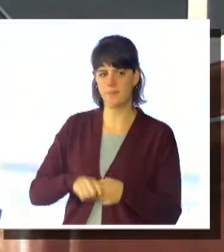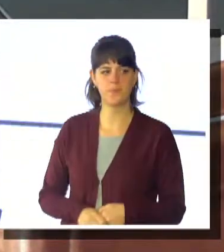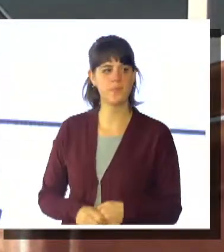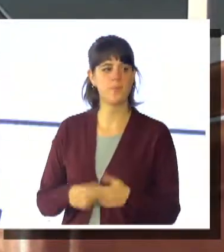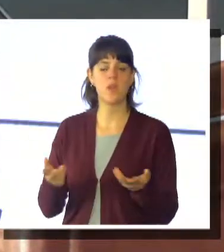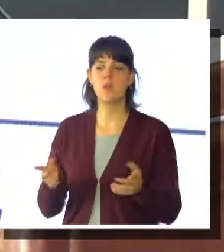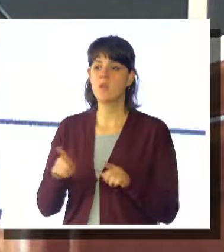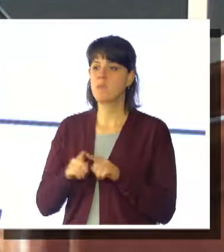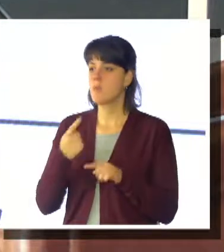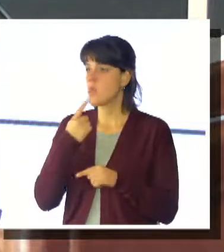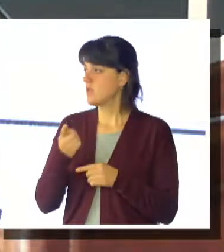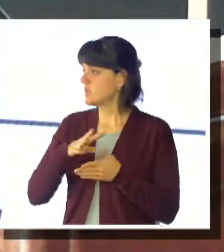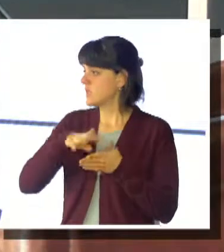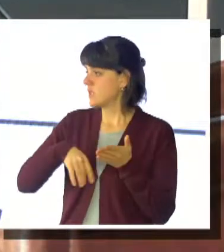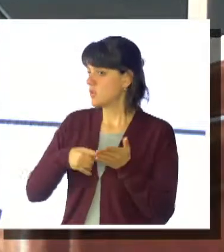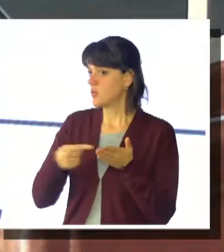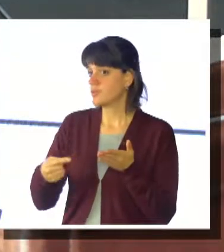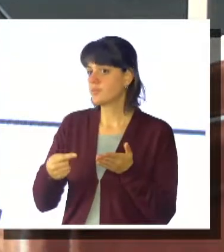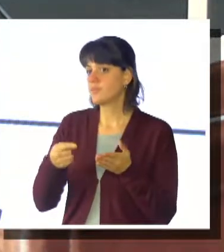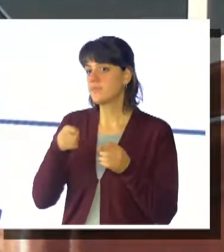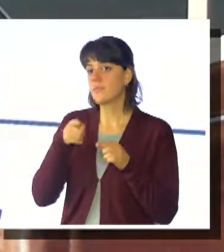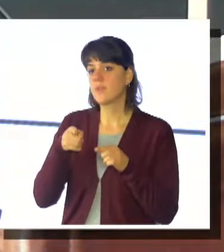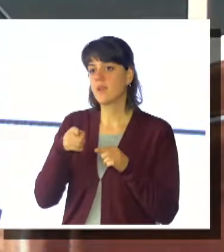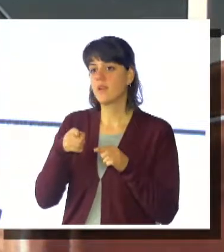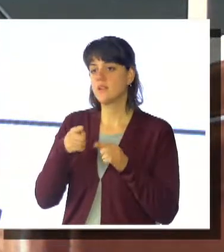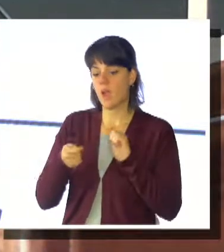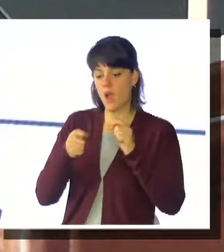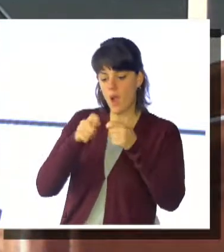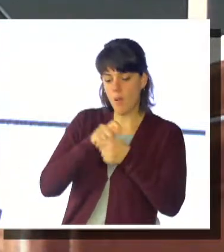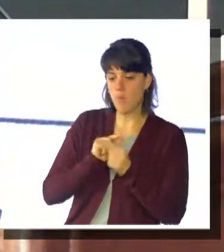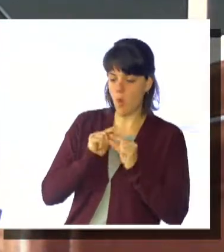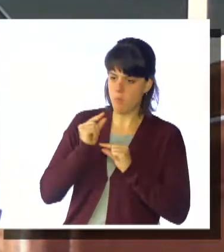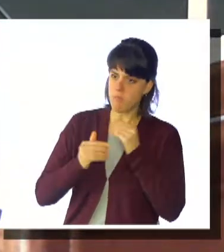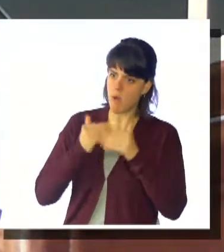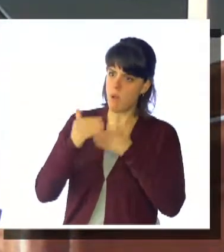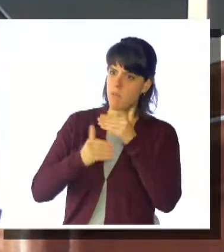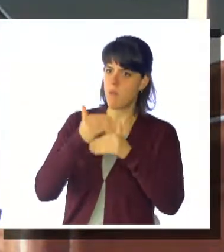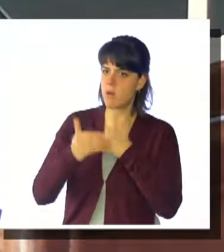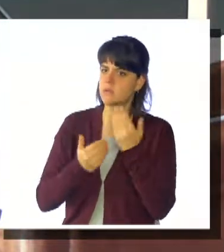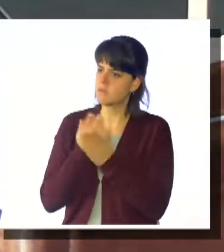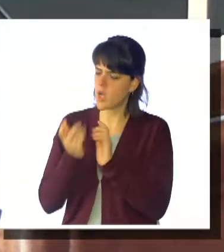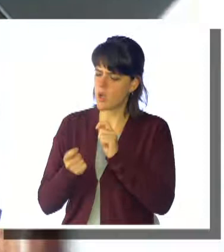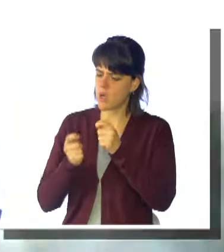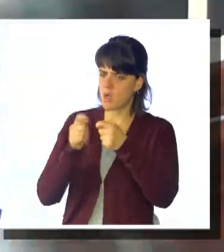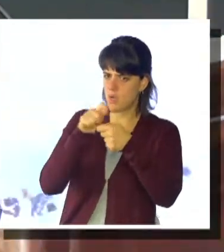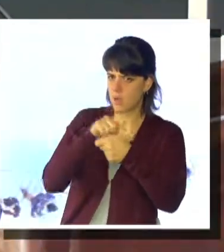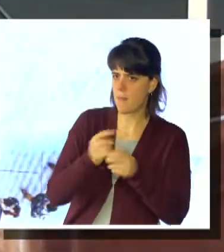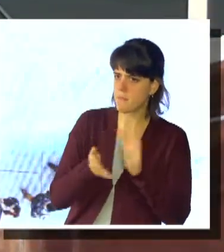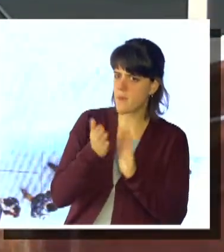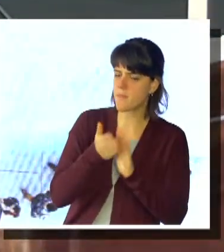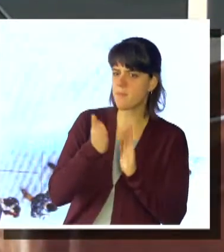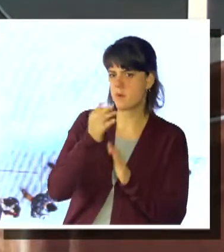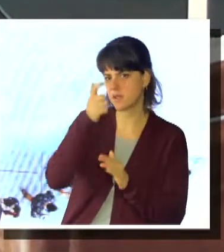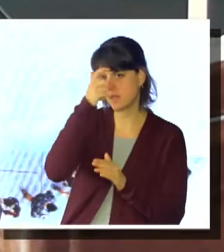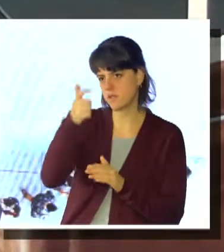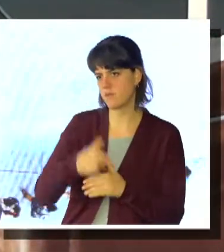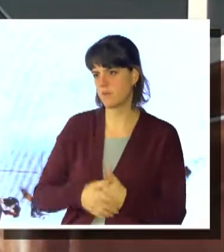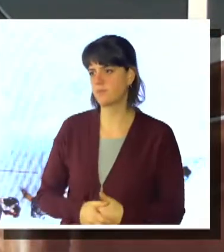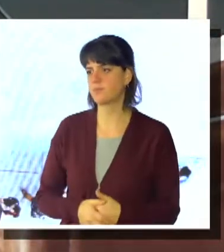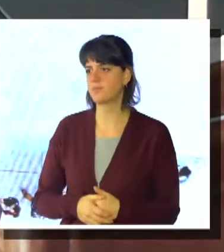entienden de esto, dicen que ese cambio se está dando en forma acelerada y permanente. Y tanto a nivel de resultados como